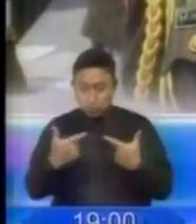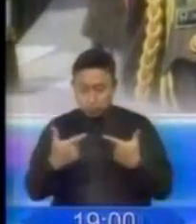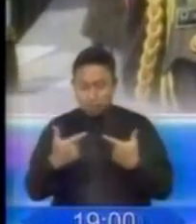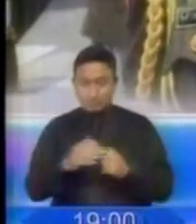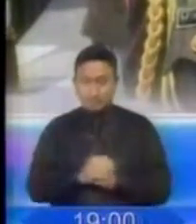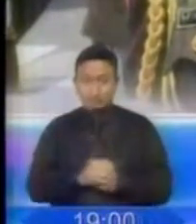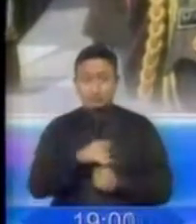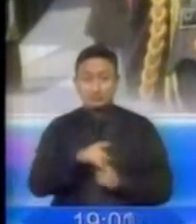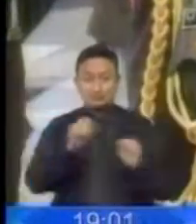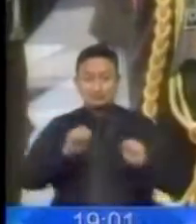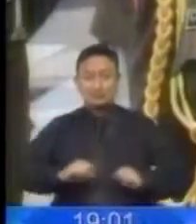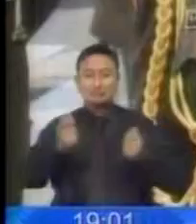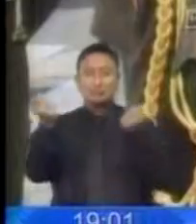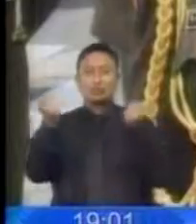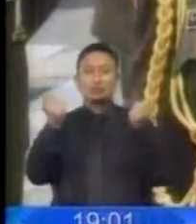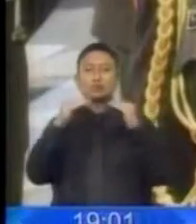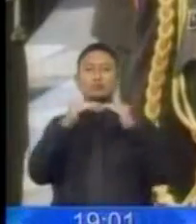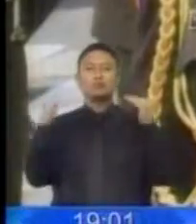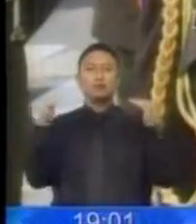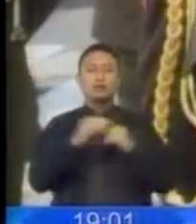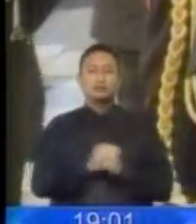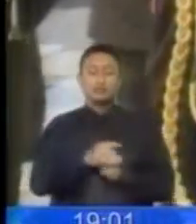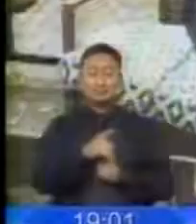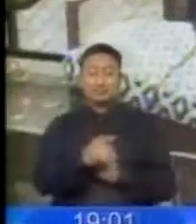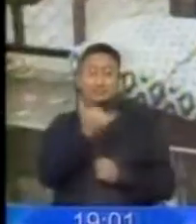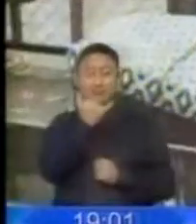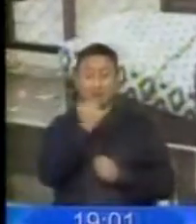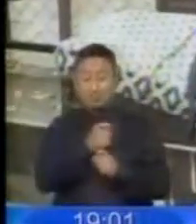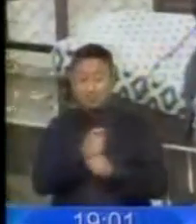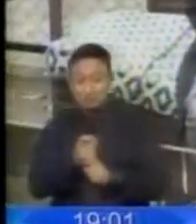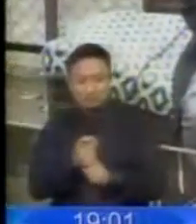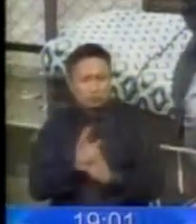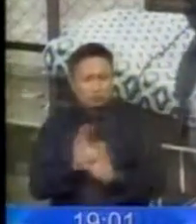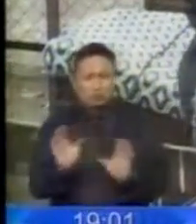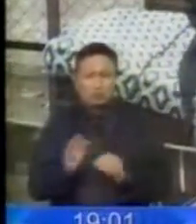tenga controles democráticos, que no cometa excesos. En Quito informó Iván García.